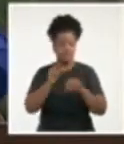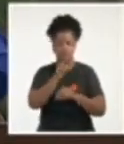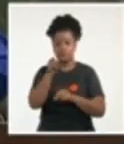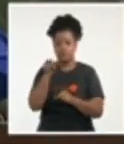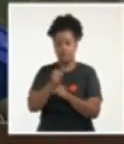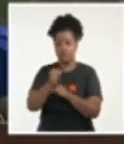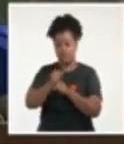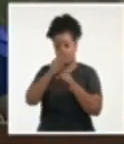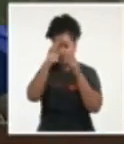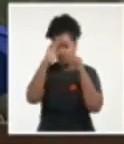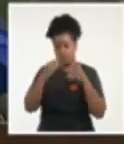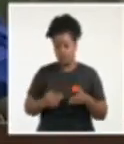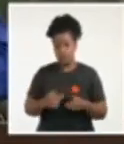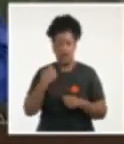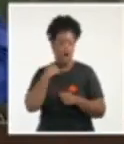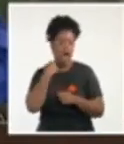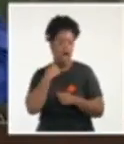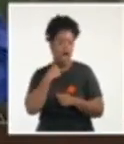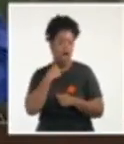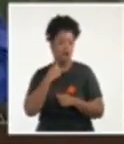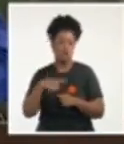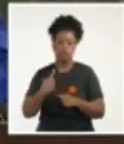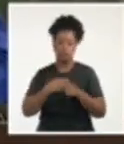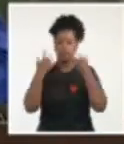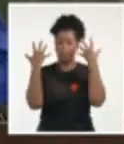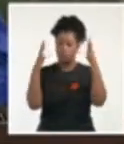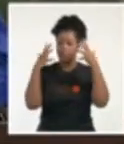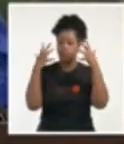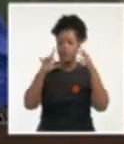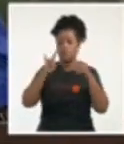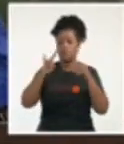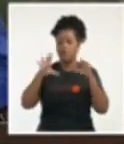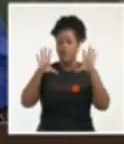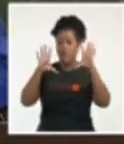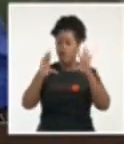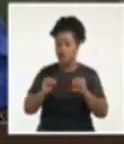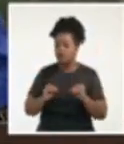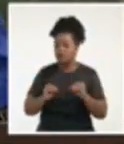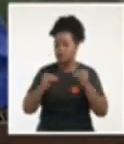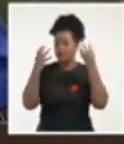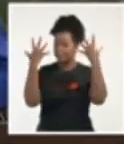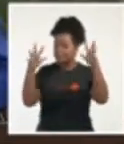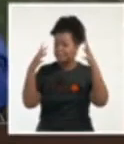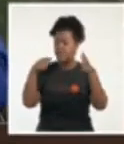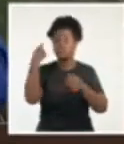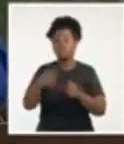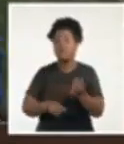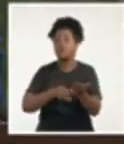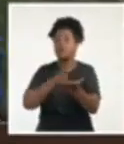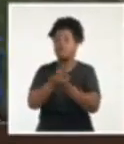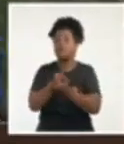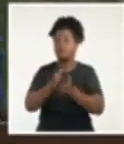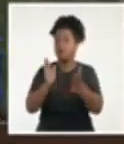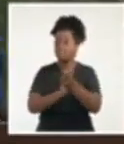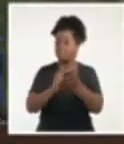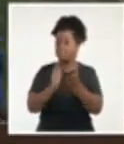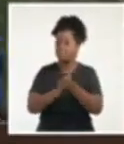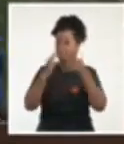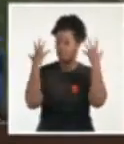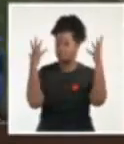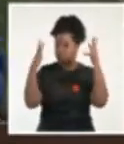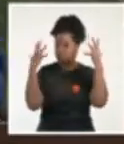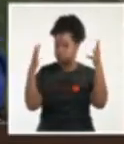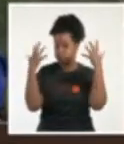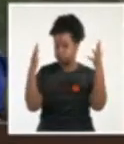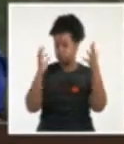que durante mucho tiempo los estuvimos aplaudiendo a las 9 de la noche. Yo creo que hay que seguirlos aplaudiendo y ahora hay que aplaudirlos más que nunca por todo el